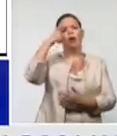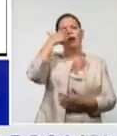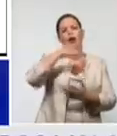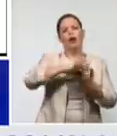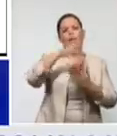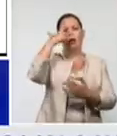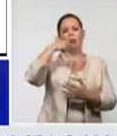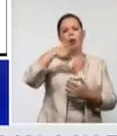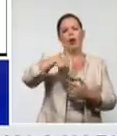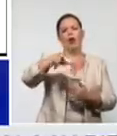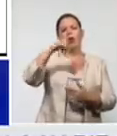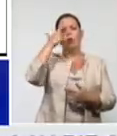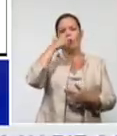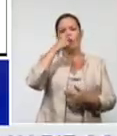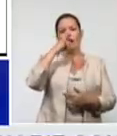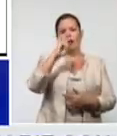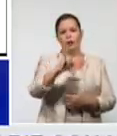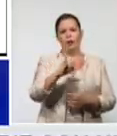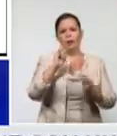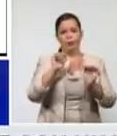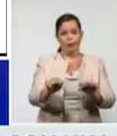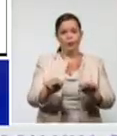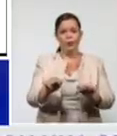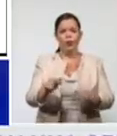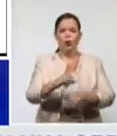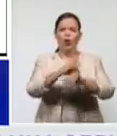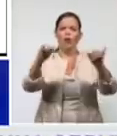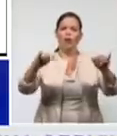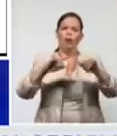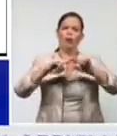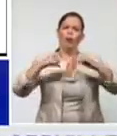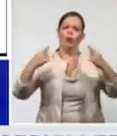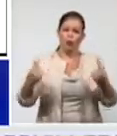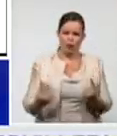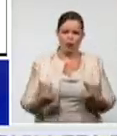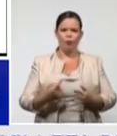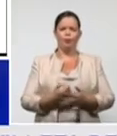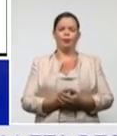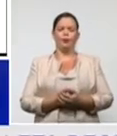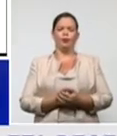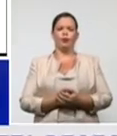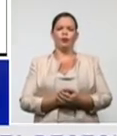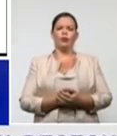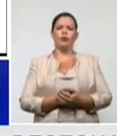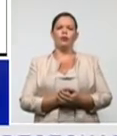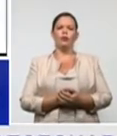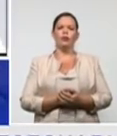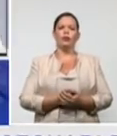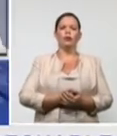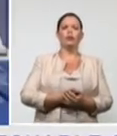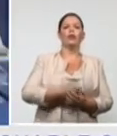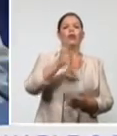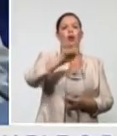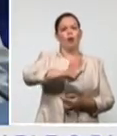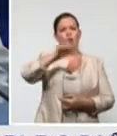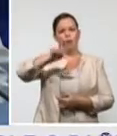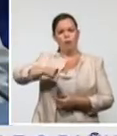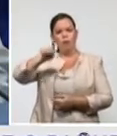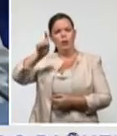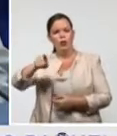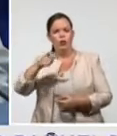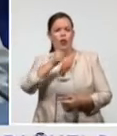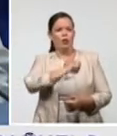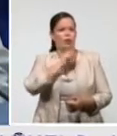esto lo informamos porque es algo que se solicita por la población,